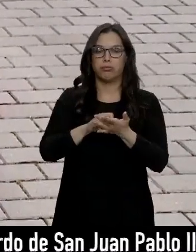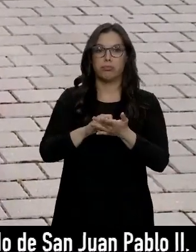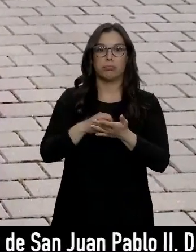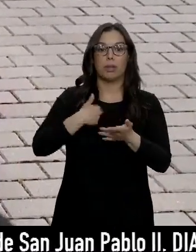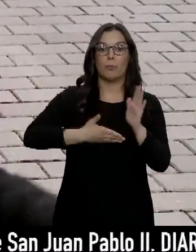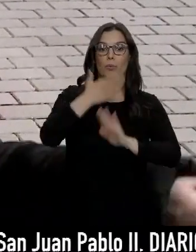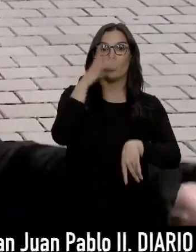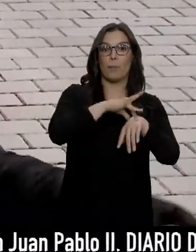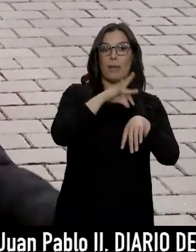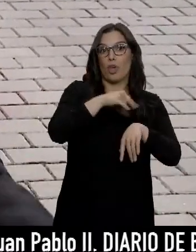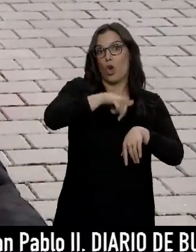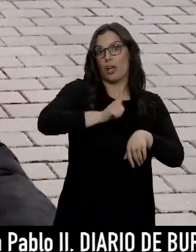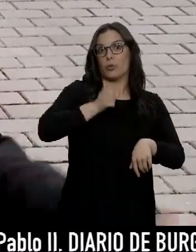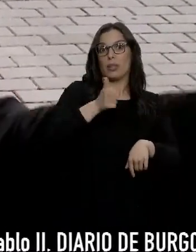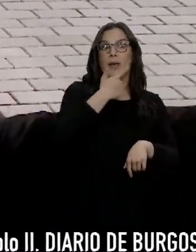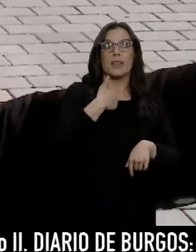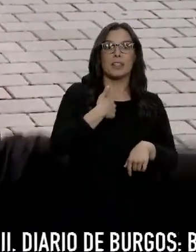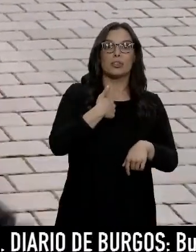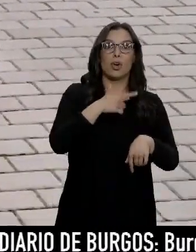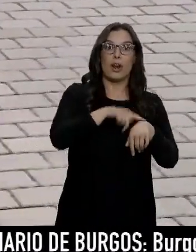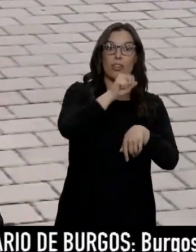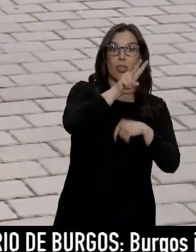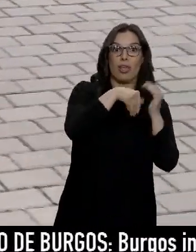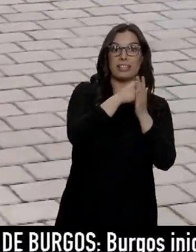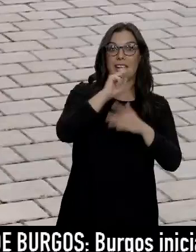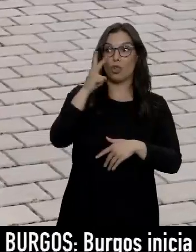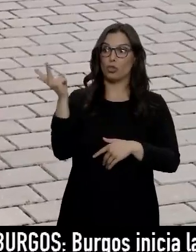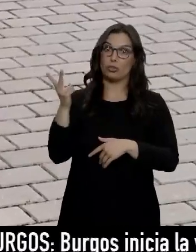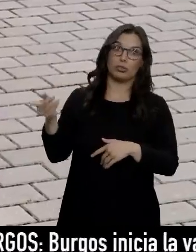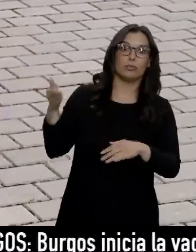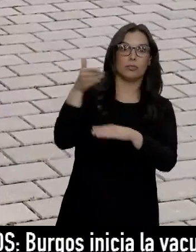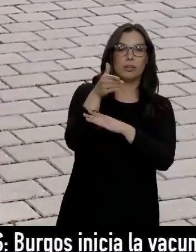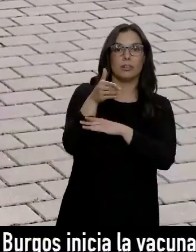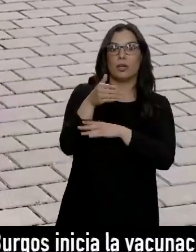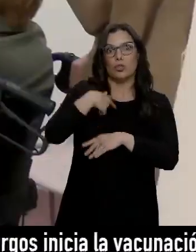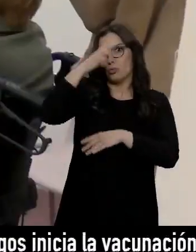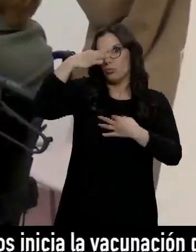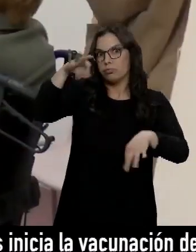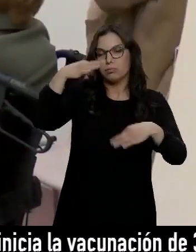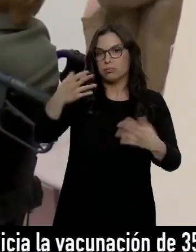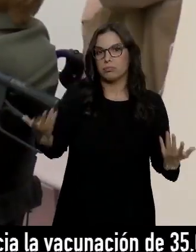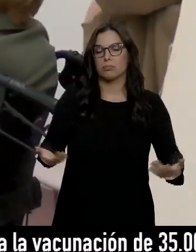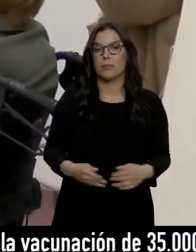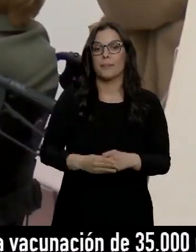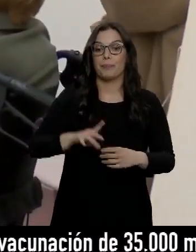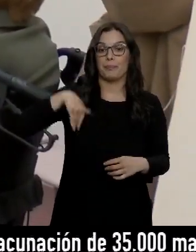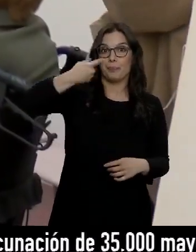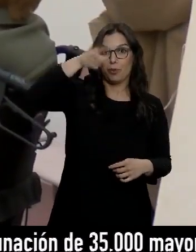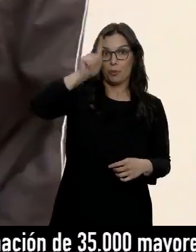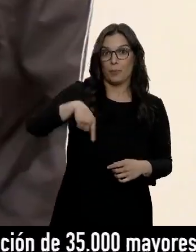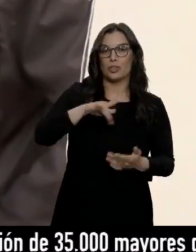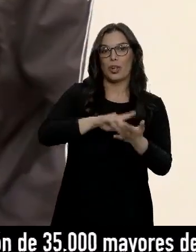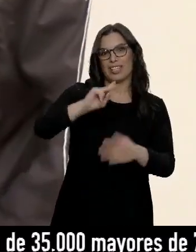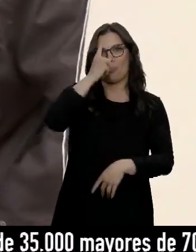al ambulatorio, nos ha dicho que de las 12 a las 2 le tocaba y no lo sabíamos. Dentro de un mes toca el